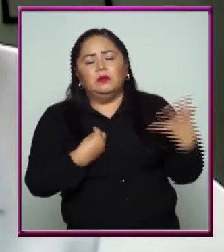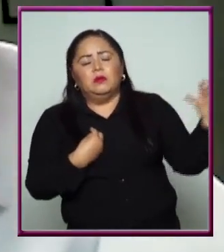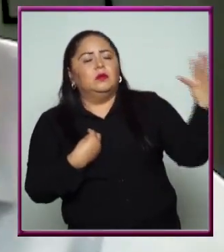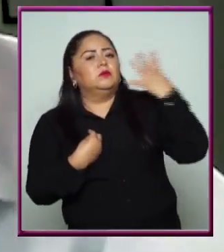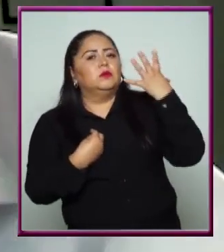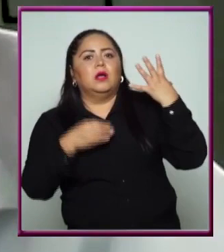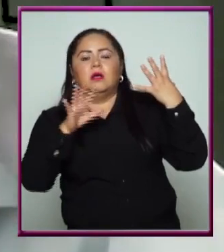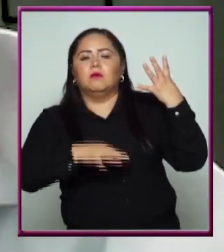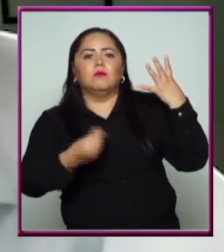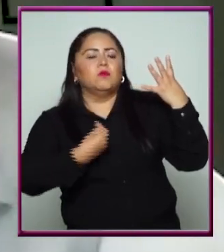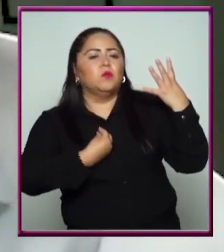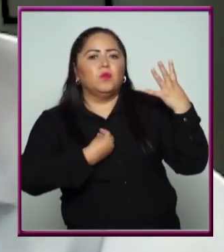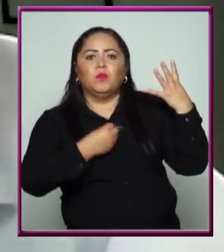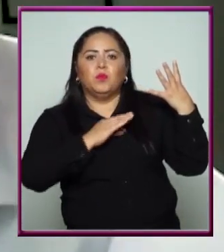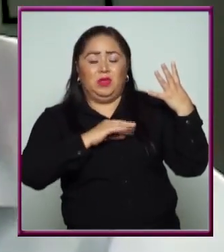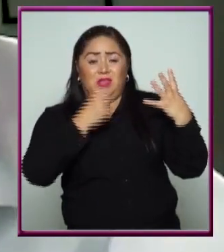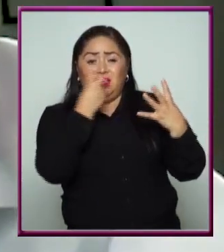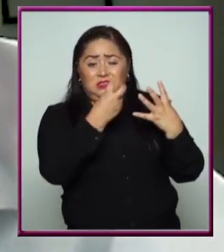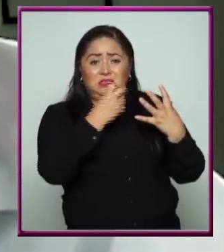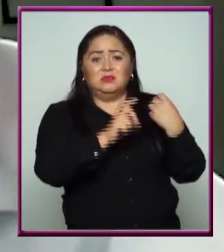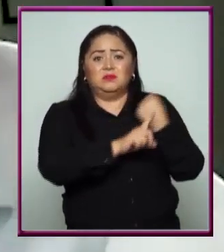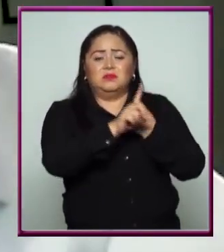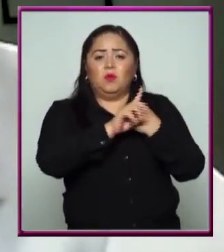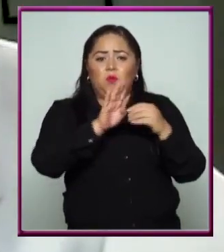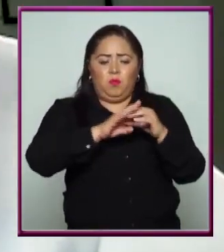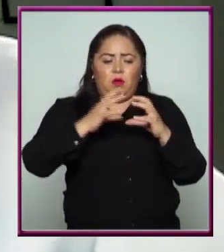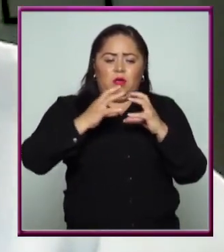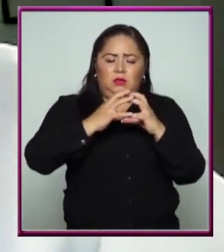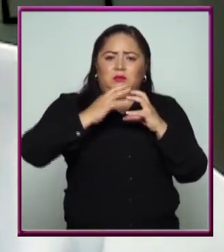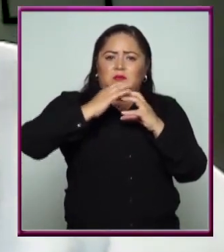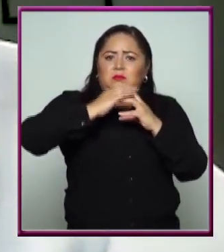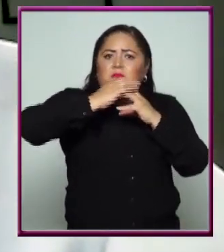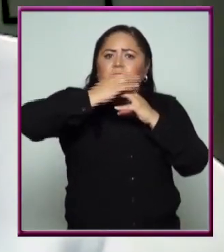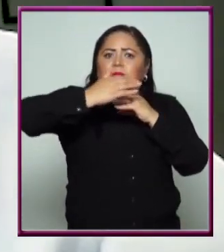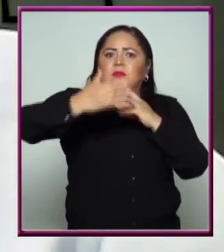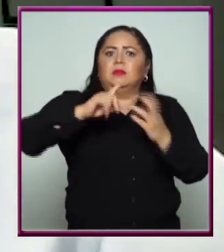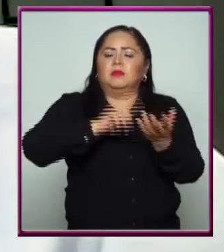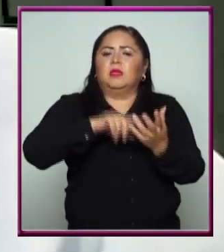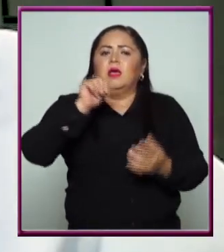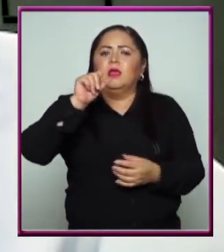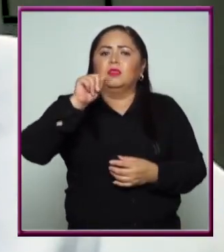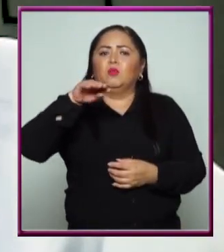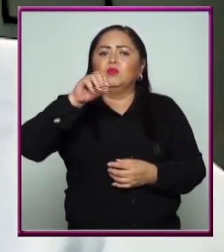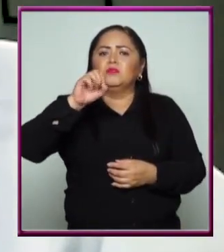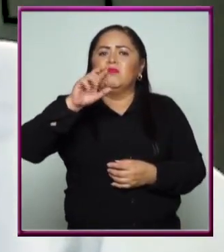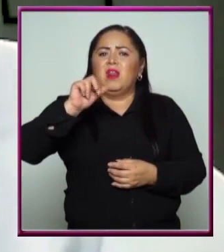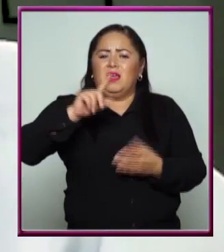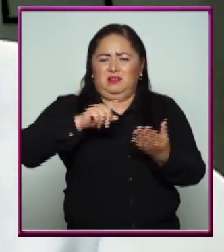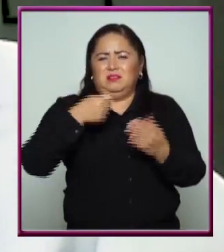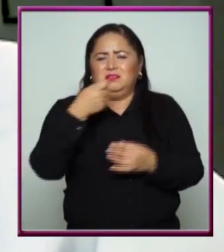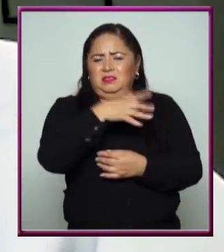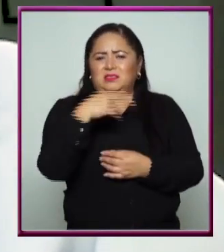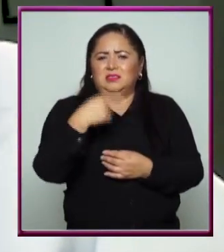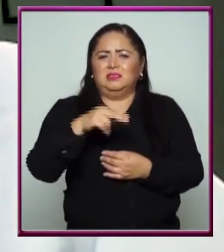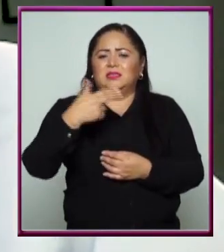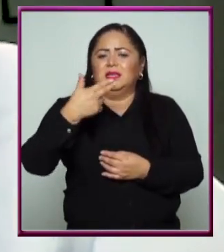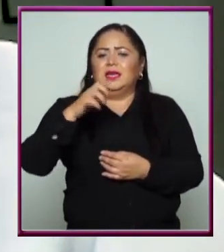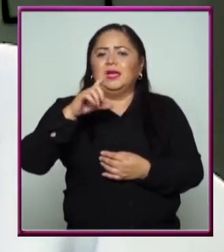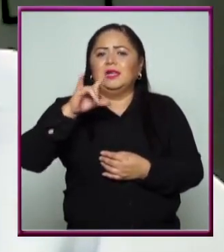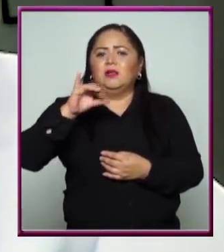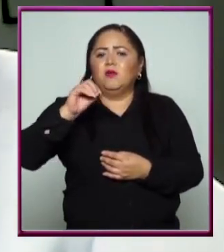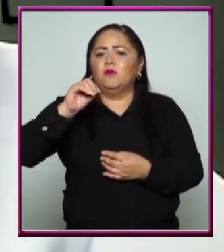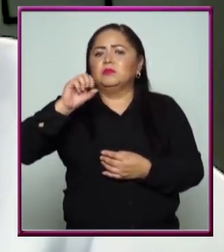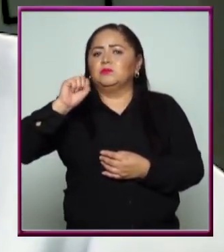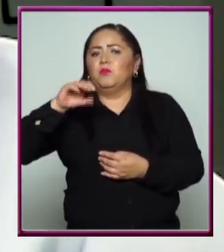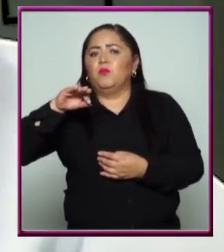activo. Eso desde luego perturba las capas altas de la atmósfera, una capa en particular que se llama la